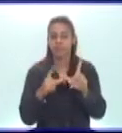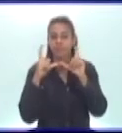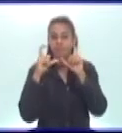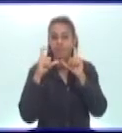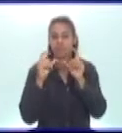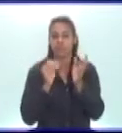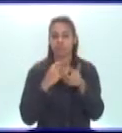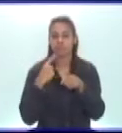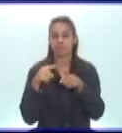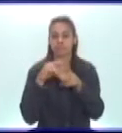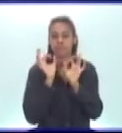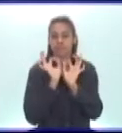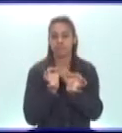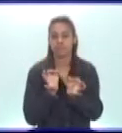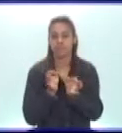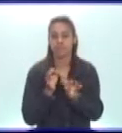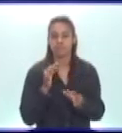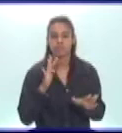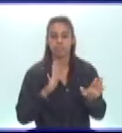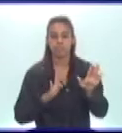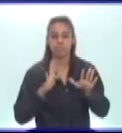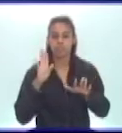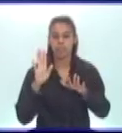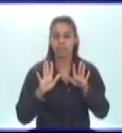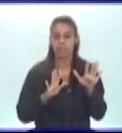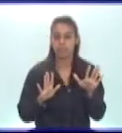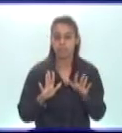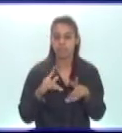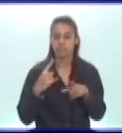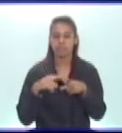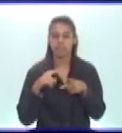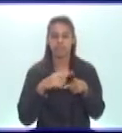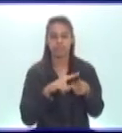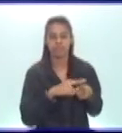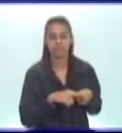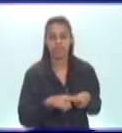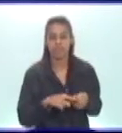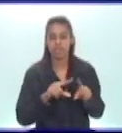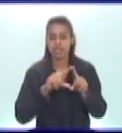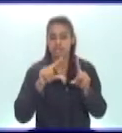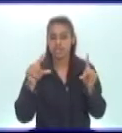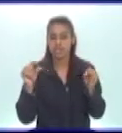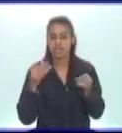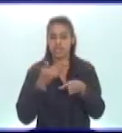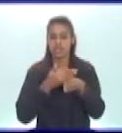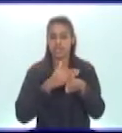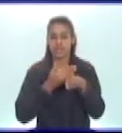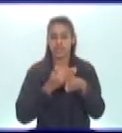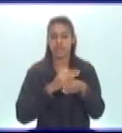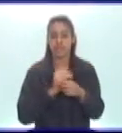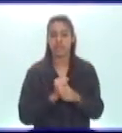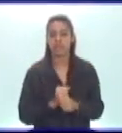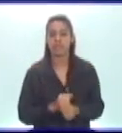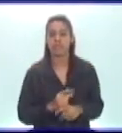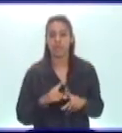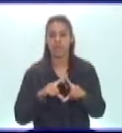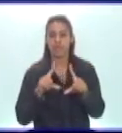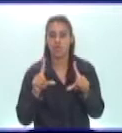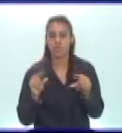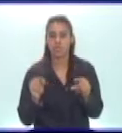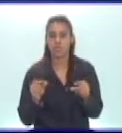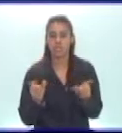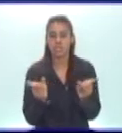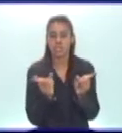reales, dramatizaciones, buscar el significado de la palabra en el diccionario, así como los sinónimos